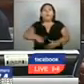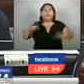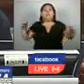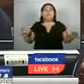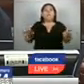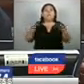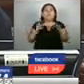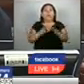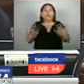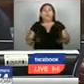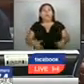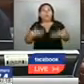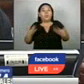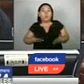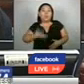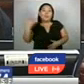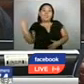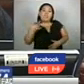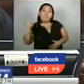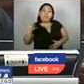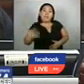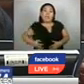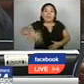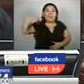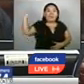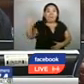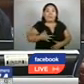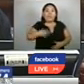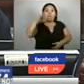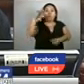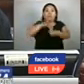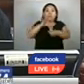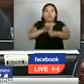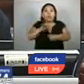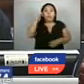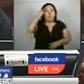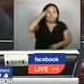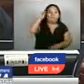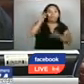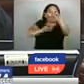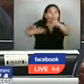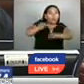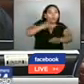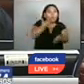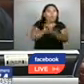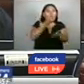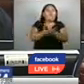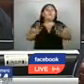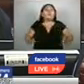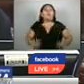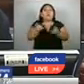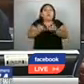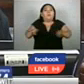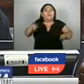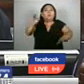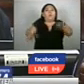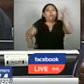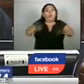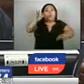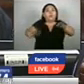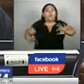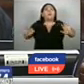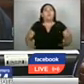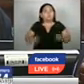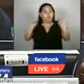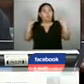legislativo demanda, exige, vota y propone a favor de la independencia judicial y